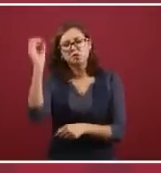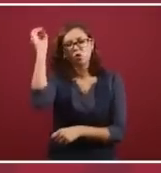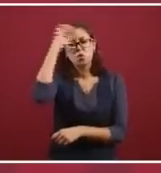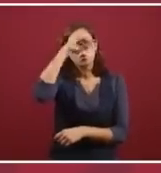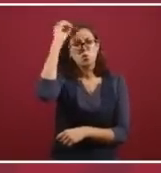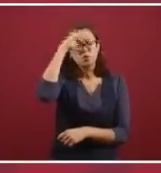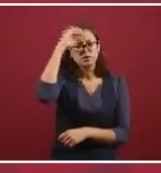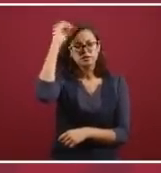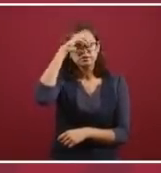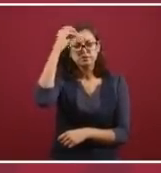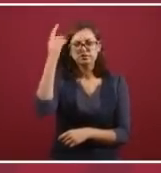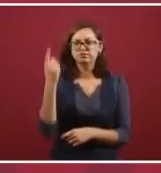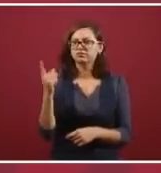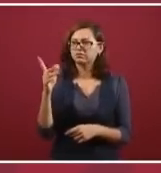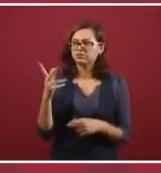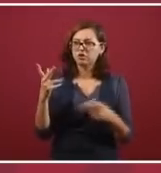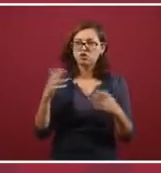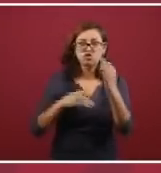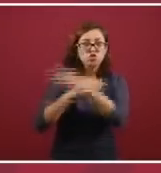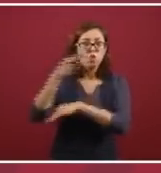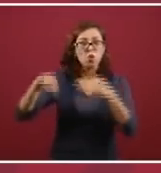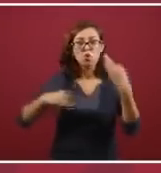una voluntad colectiva